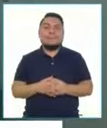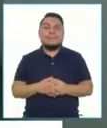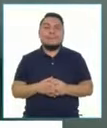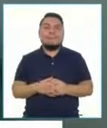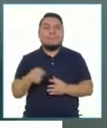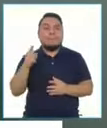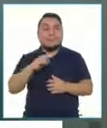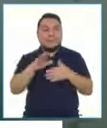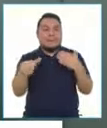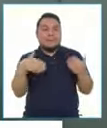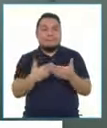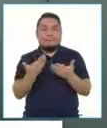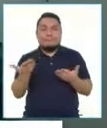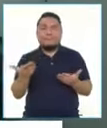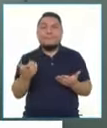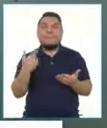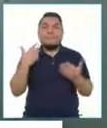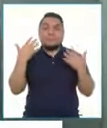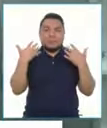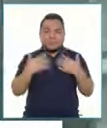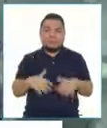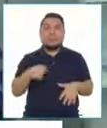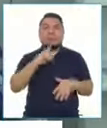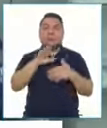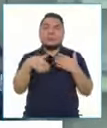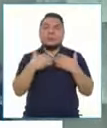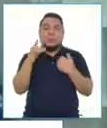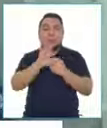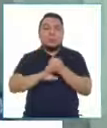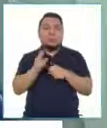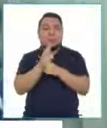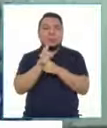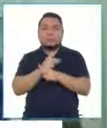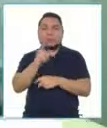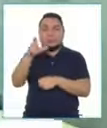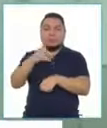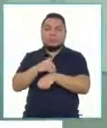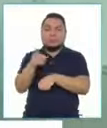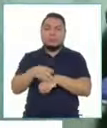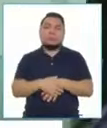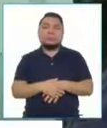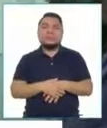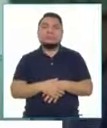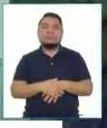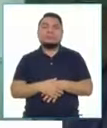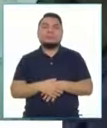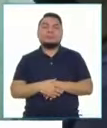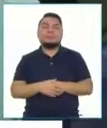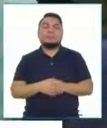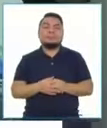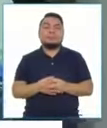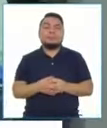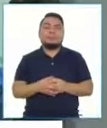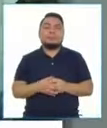el vestuario que tienen que usar completamente esterilizado el personal médico. Parte de la estrategia de